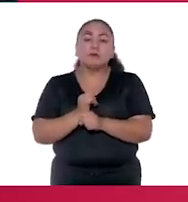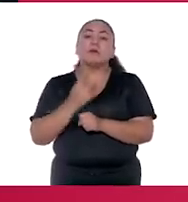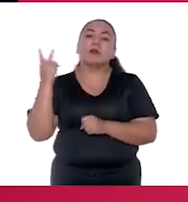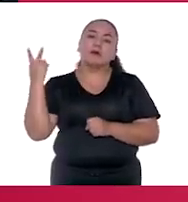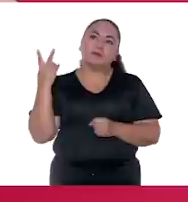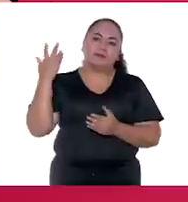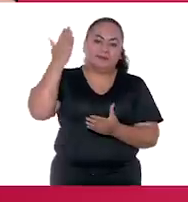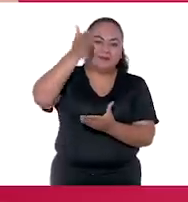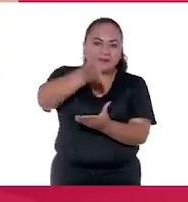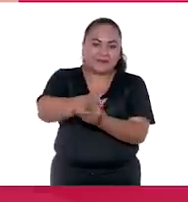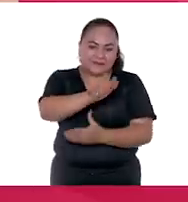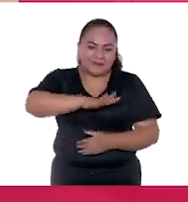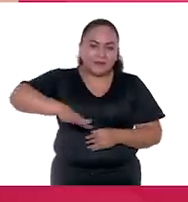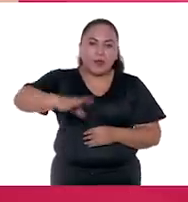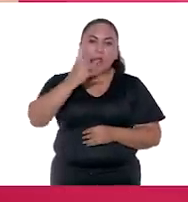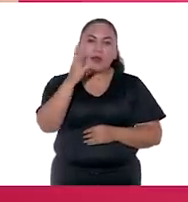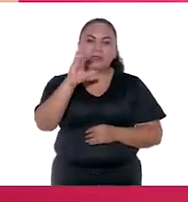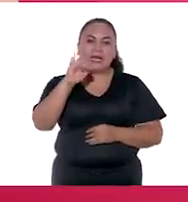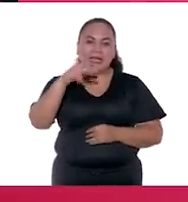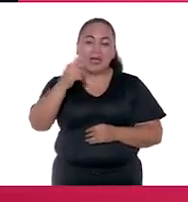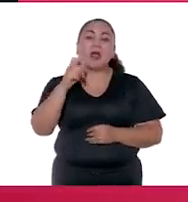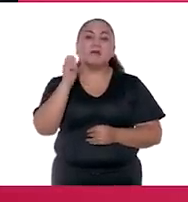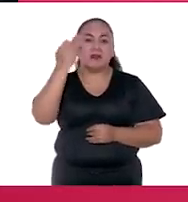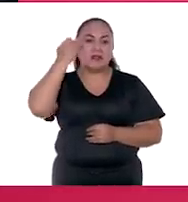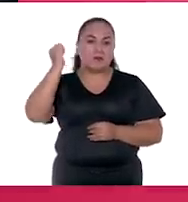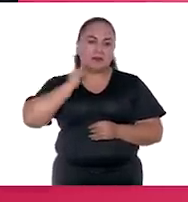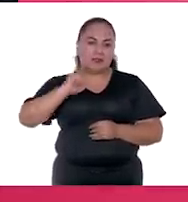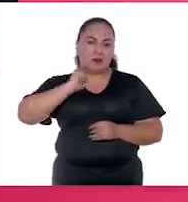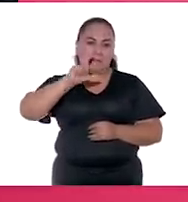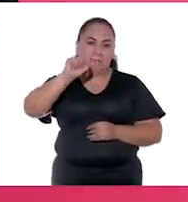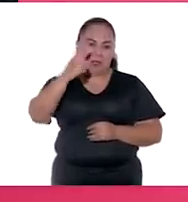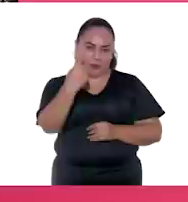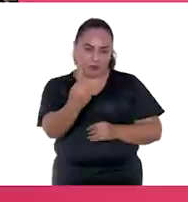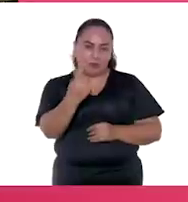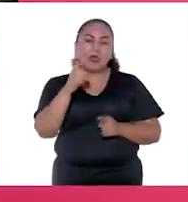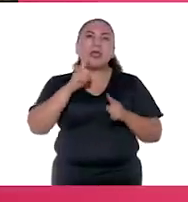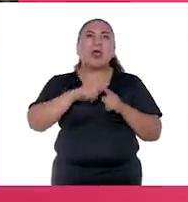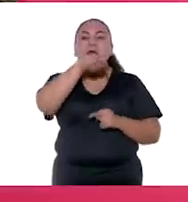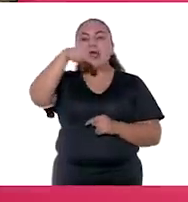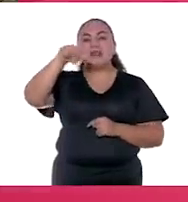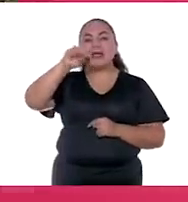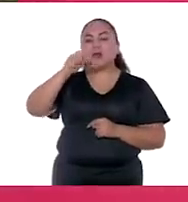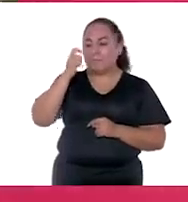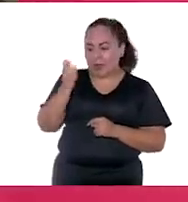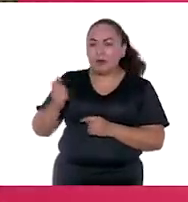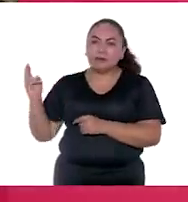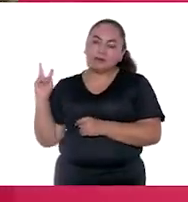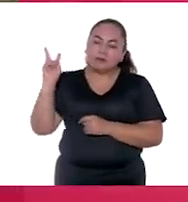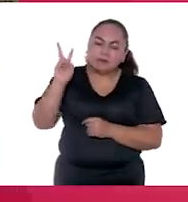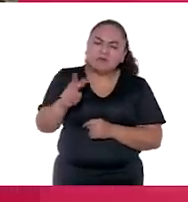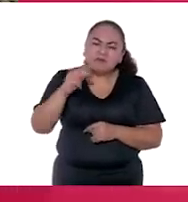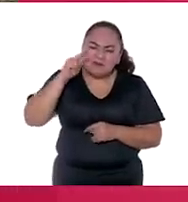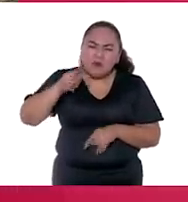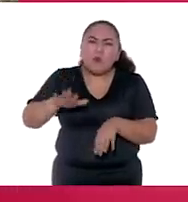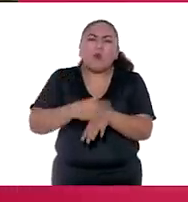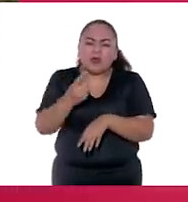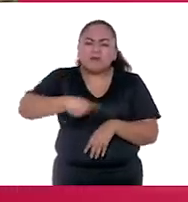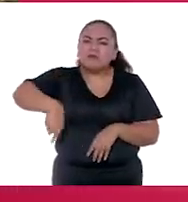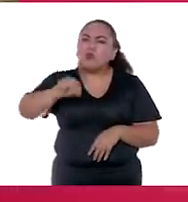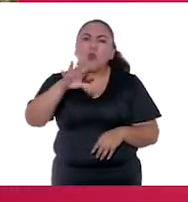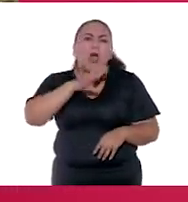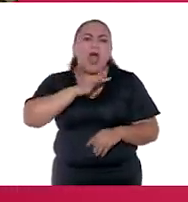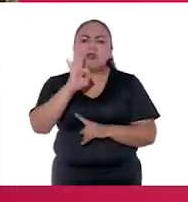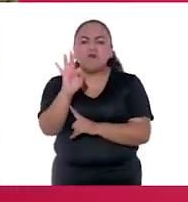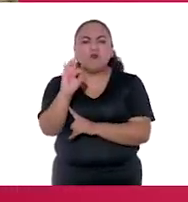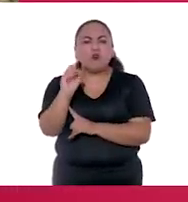Llegaron a Cuatro Ciénegas con el nacimiento del siglo XXI, contratados por la NASA, para comprender por qué en este sitio no hay fósforo,